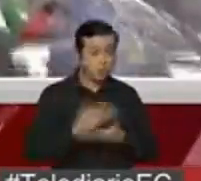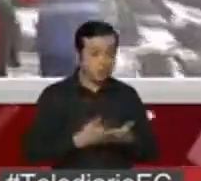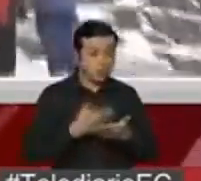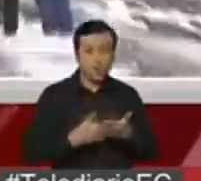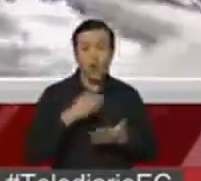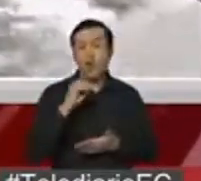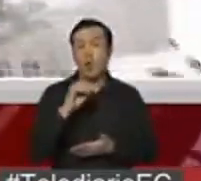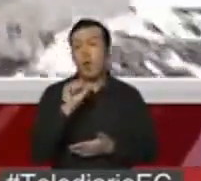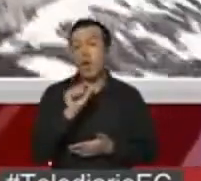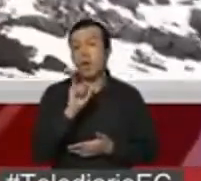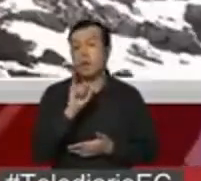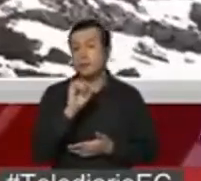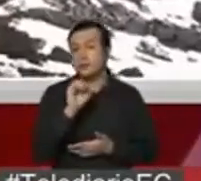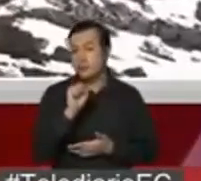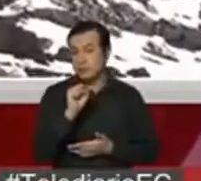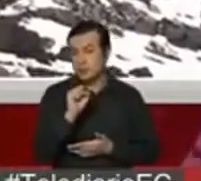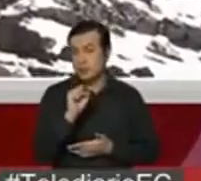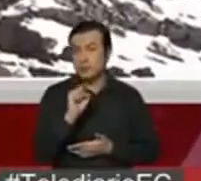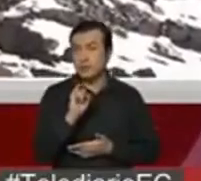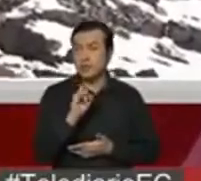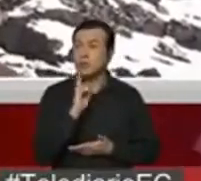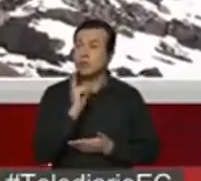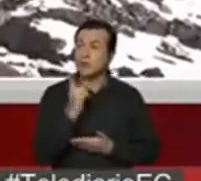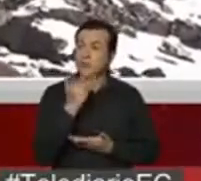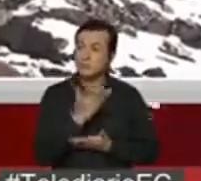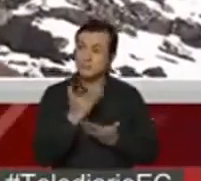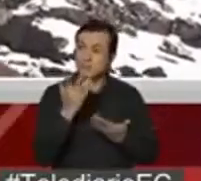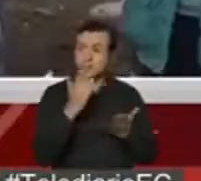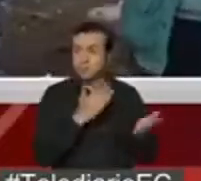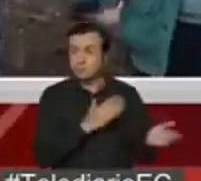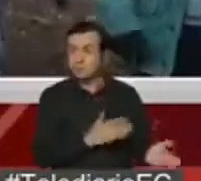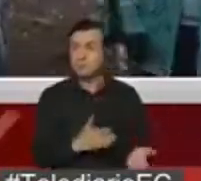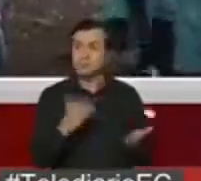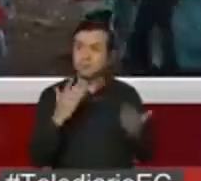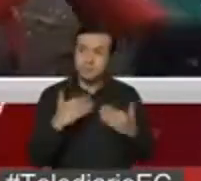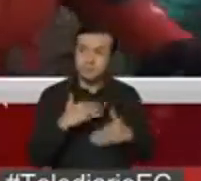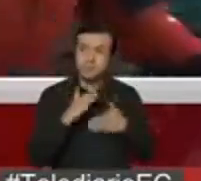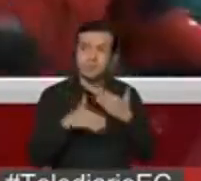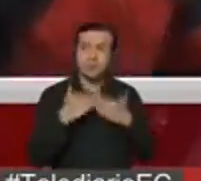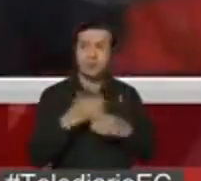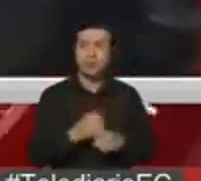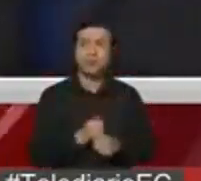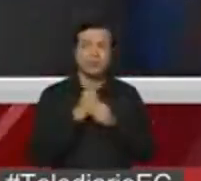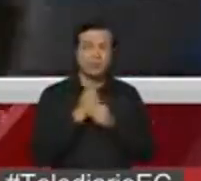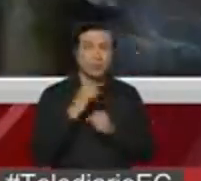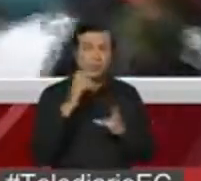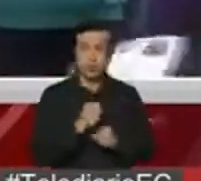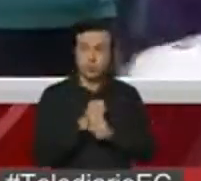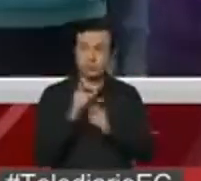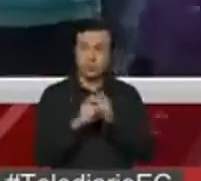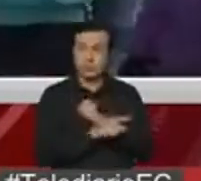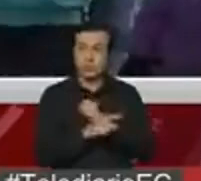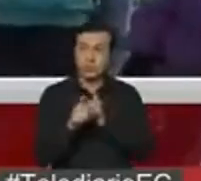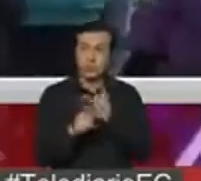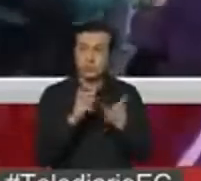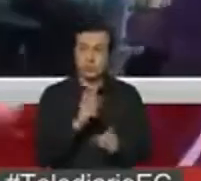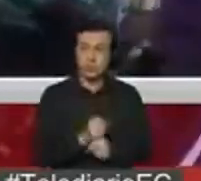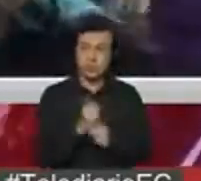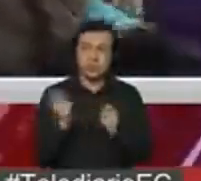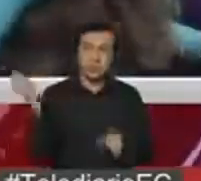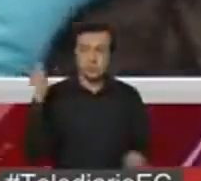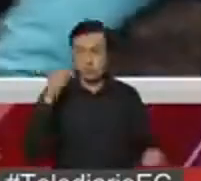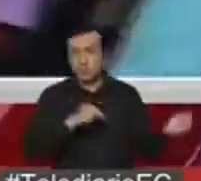OASI, para que garanticen con esas medidas la seguridad de los pasajeros que